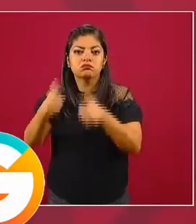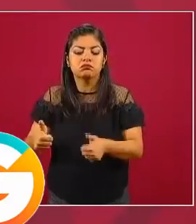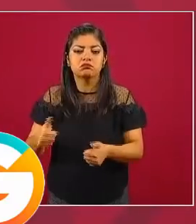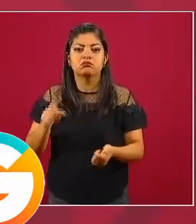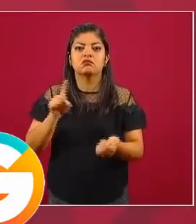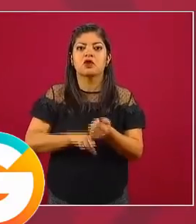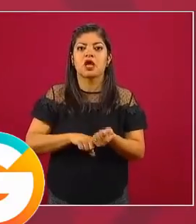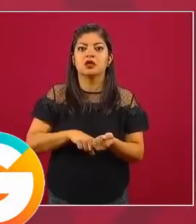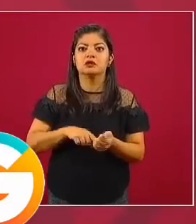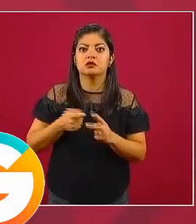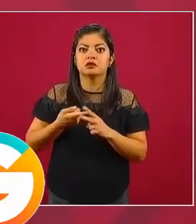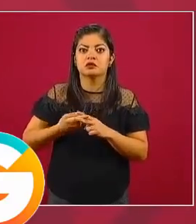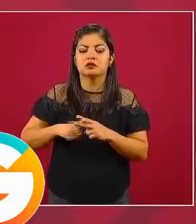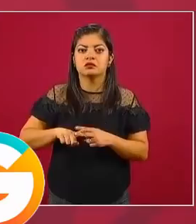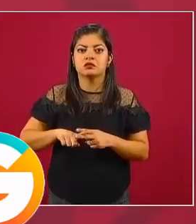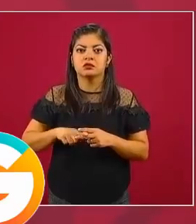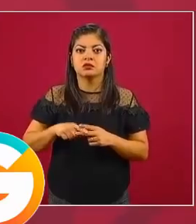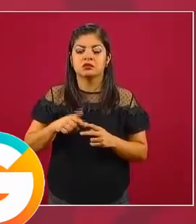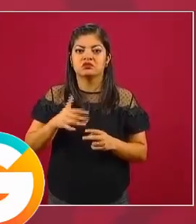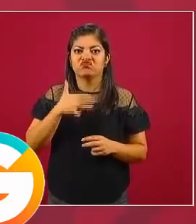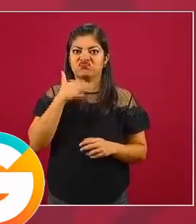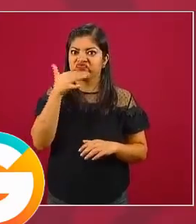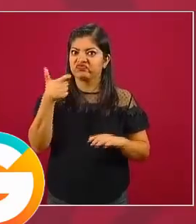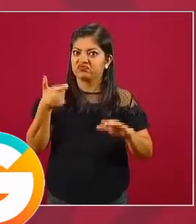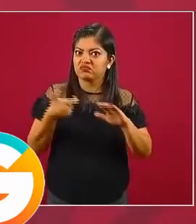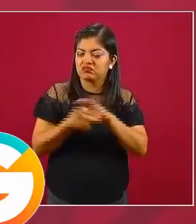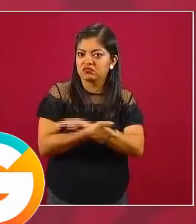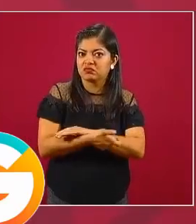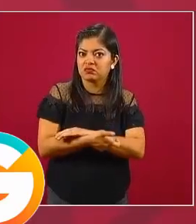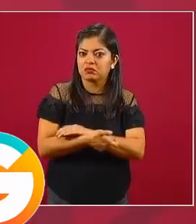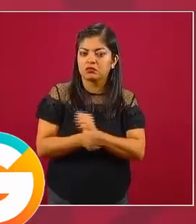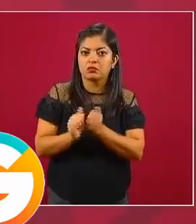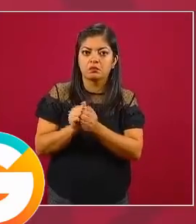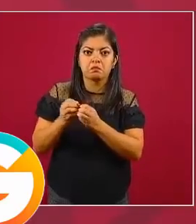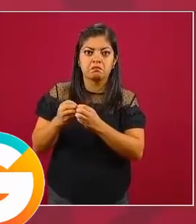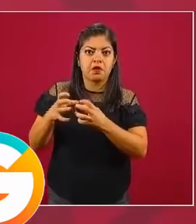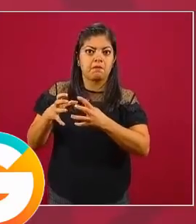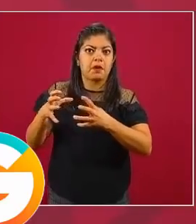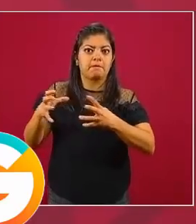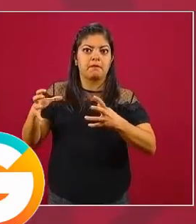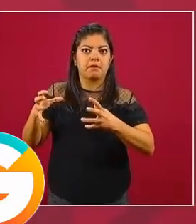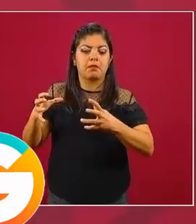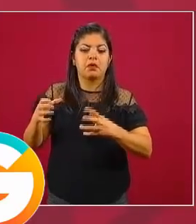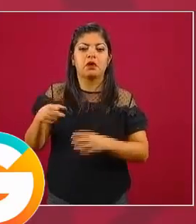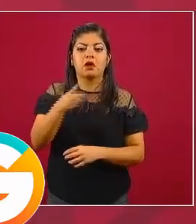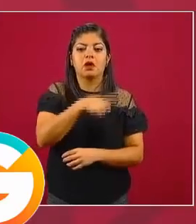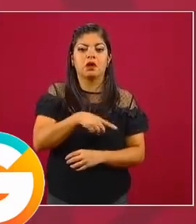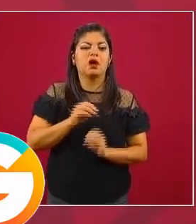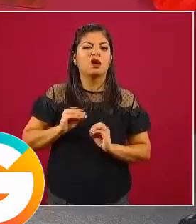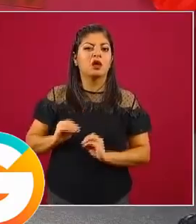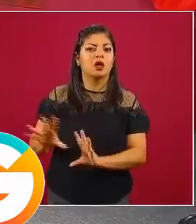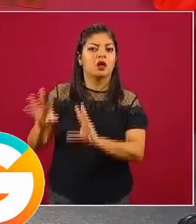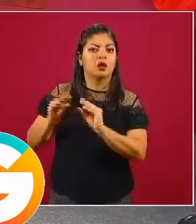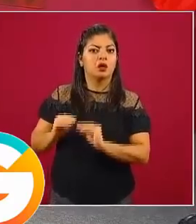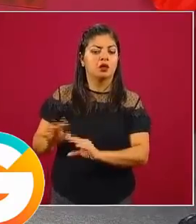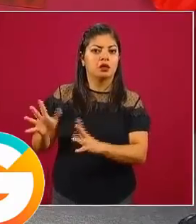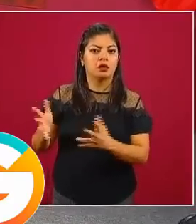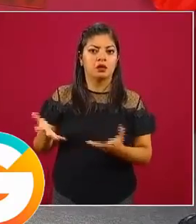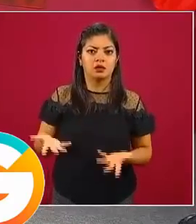la corrupción y de que hubo impunidad. Entonces,